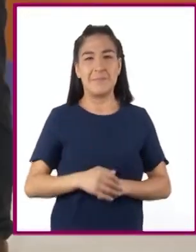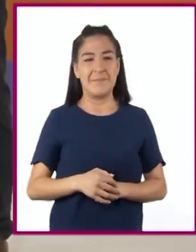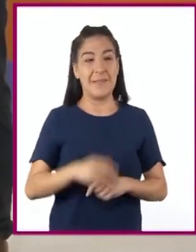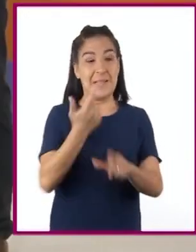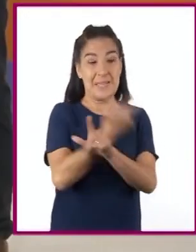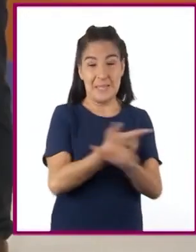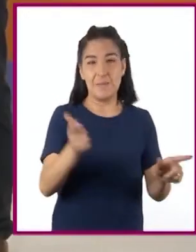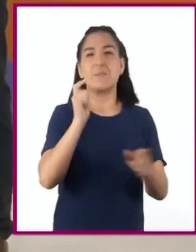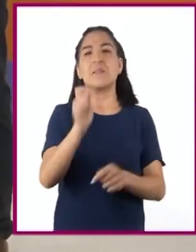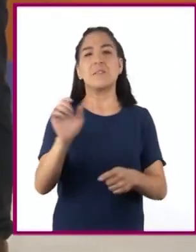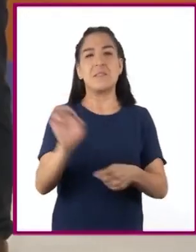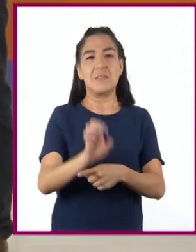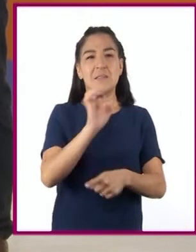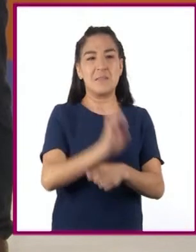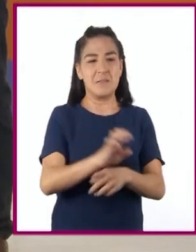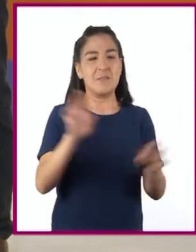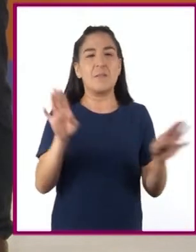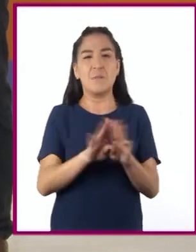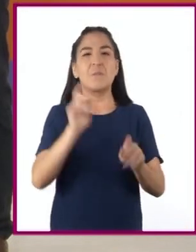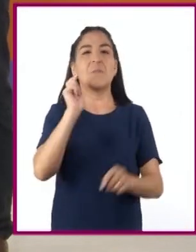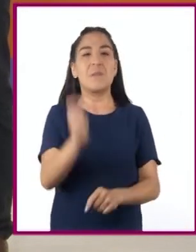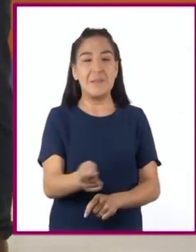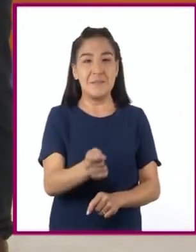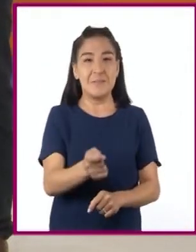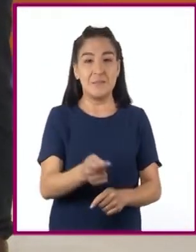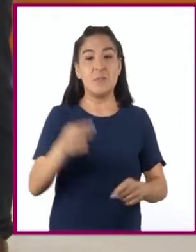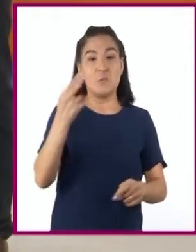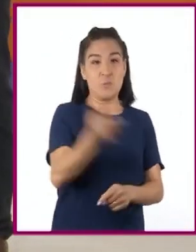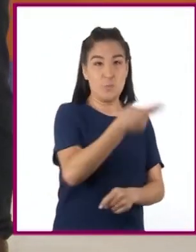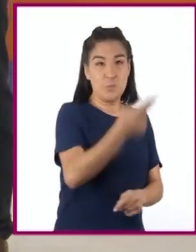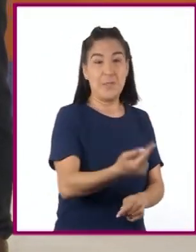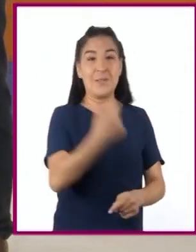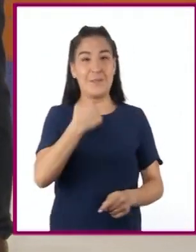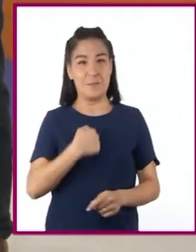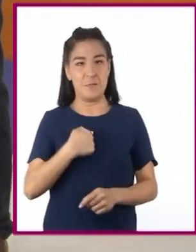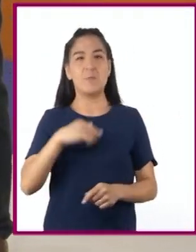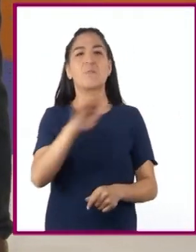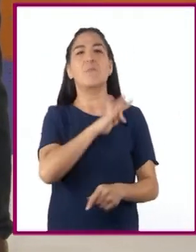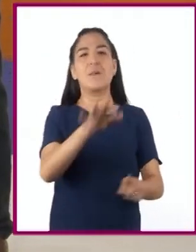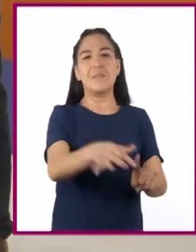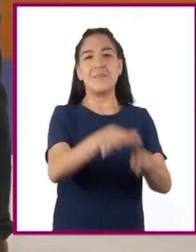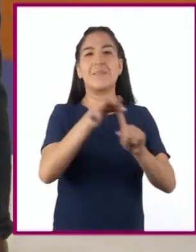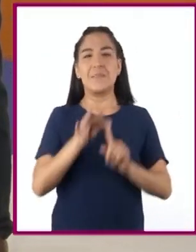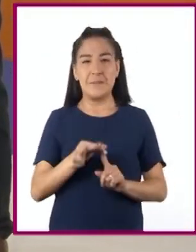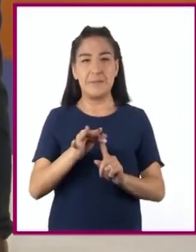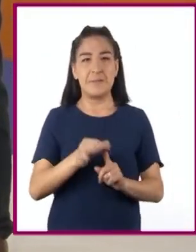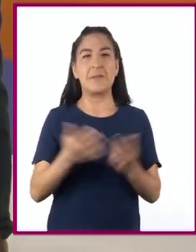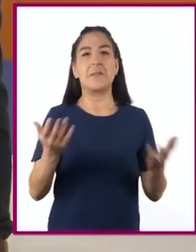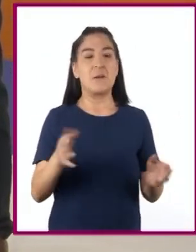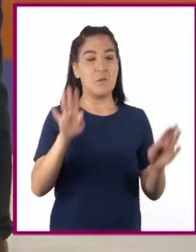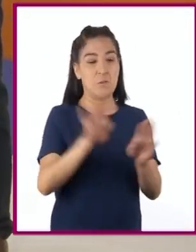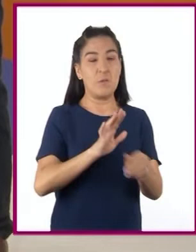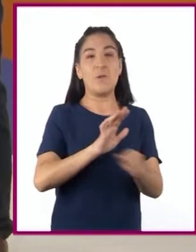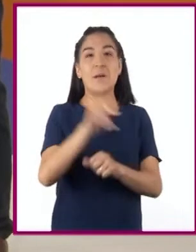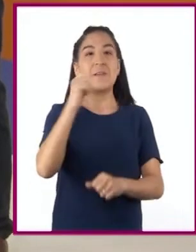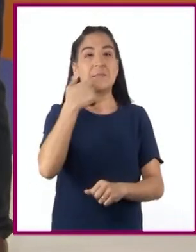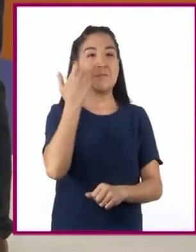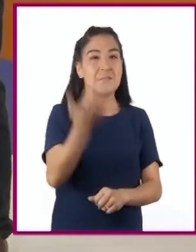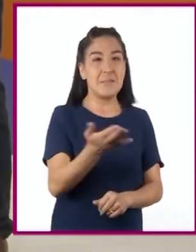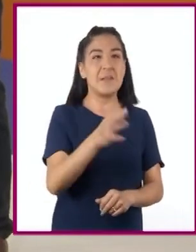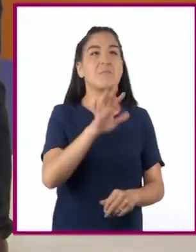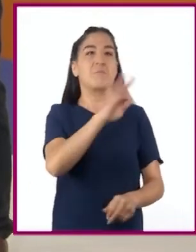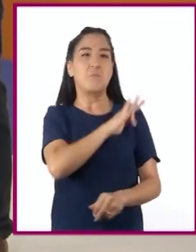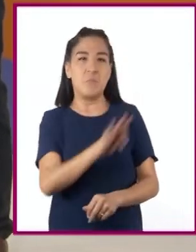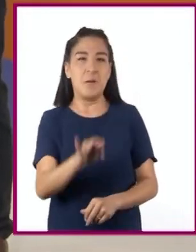libres, entonces, significa que ustedes y yo podemos elegir entre lo que deseamos y lo que